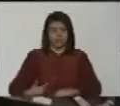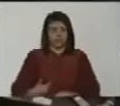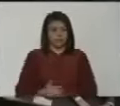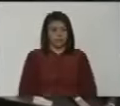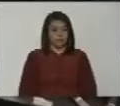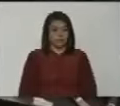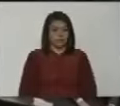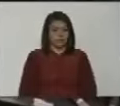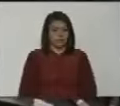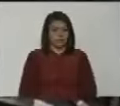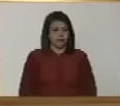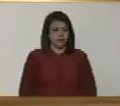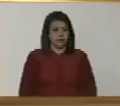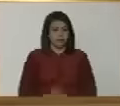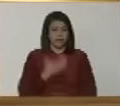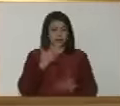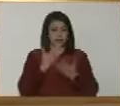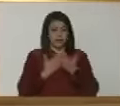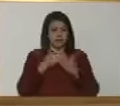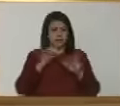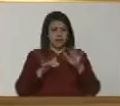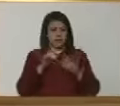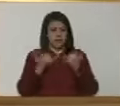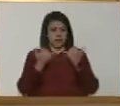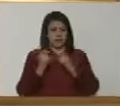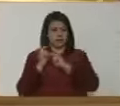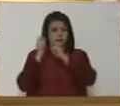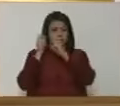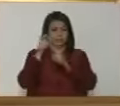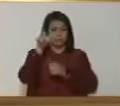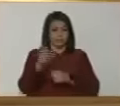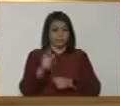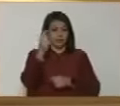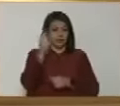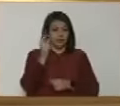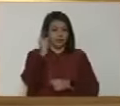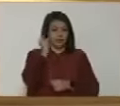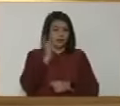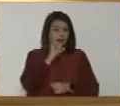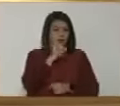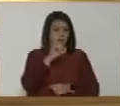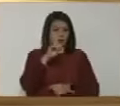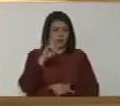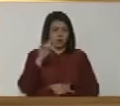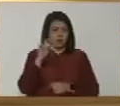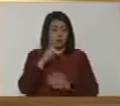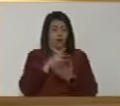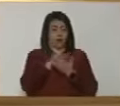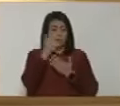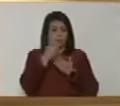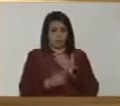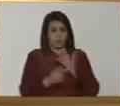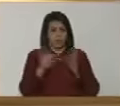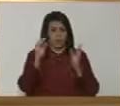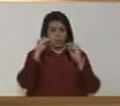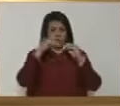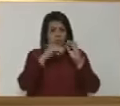presidente. Gracias, secretaria. Déjame derecho de palabra a la diputada Ida León para que presente el proyecto de acuerdo.